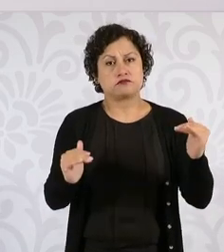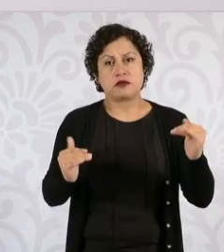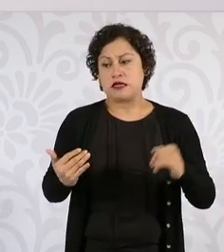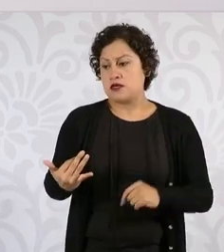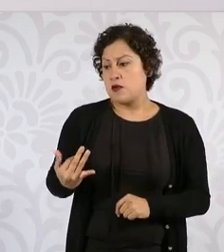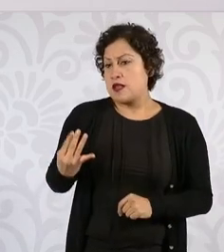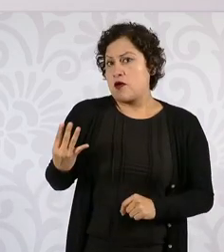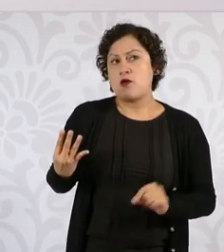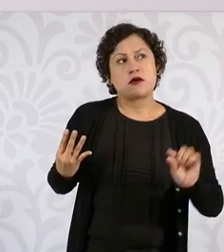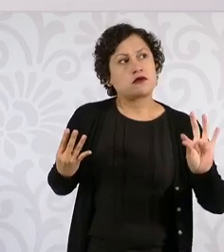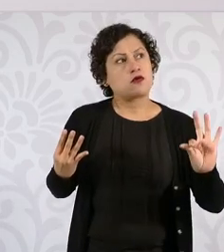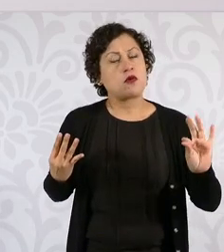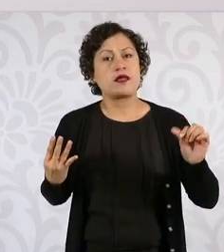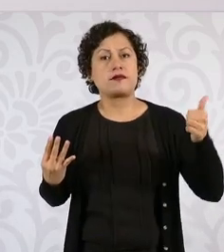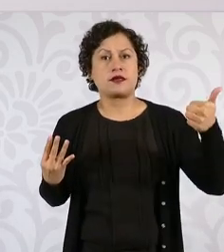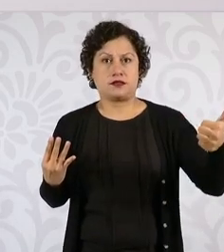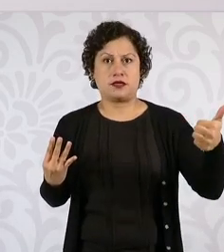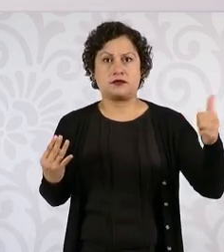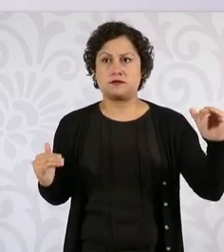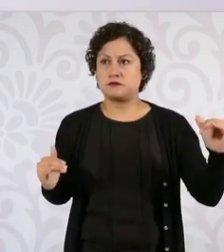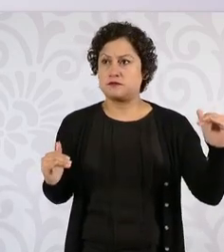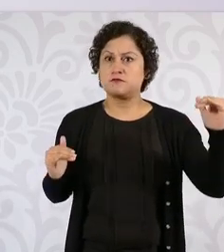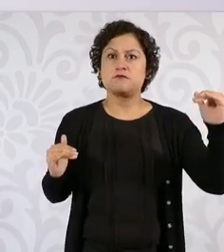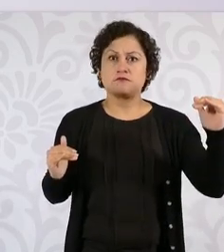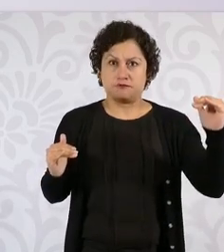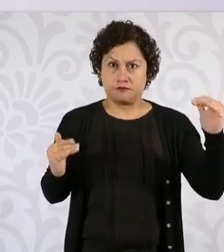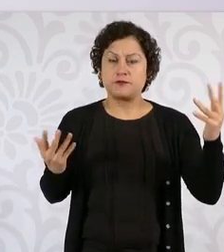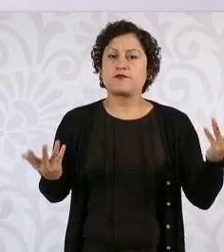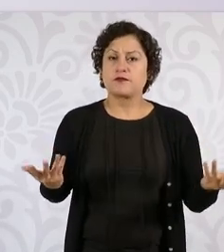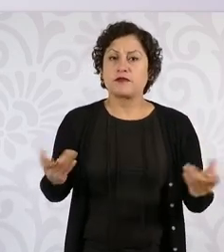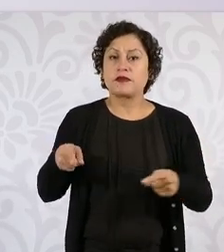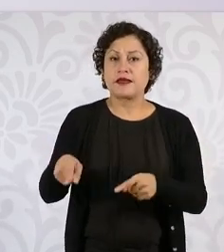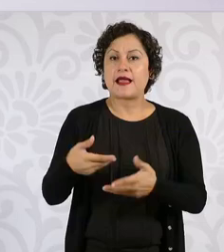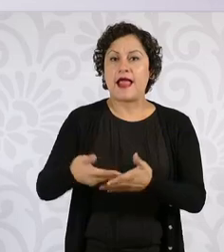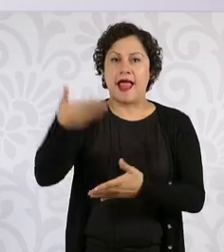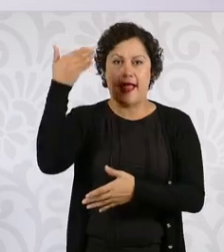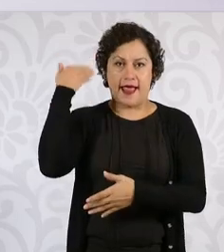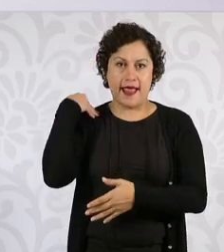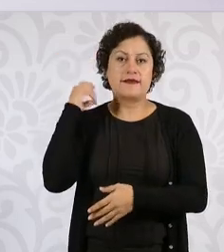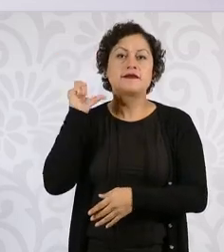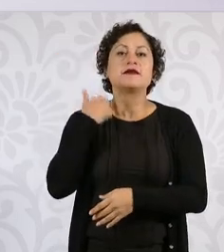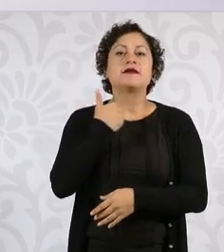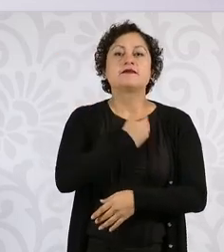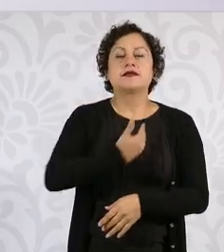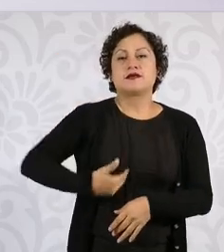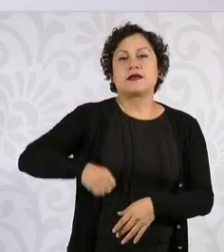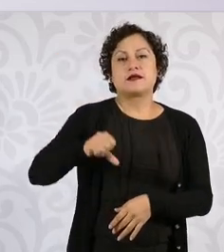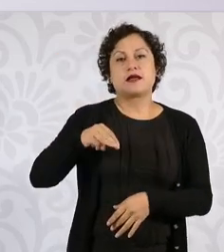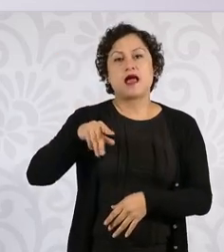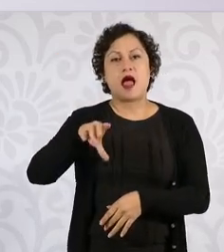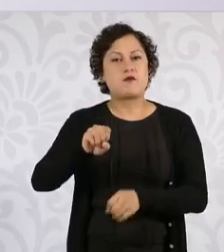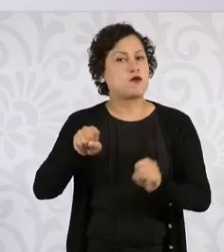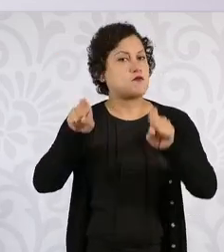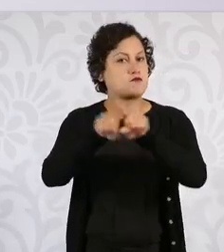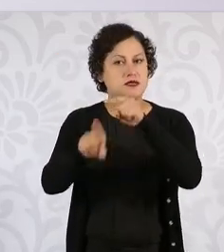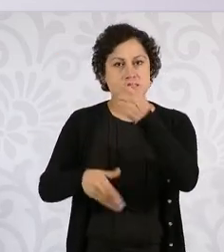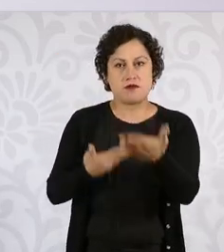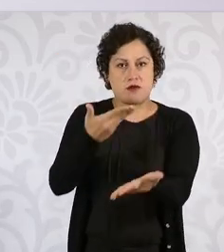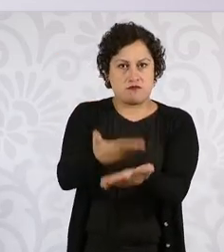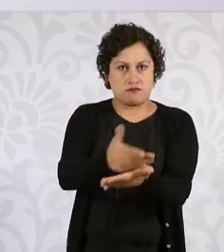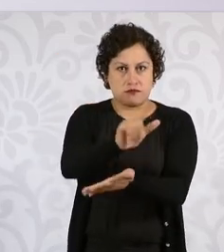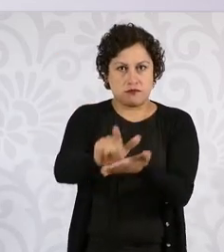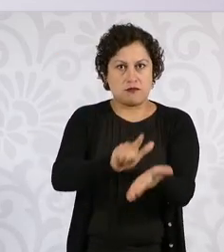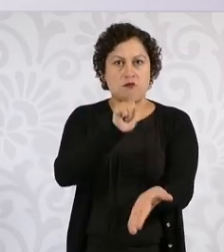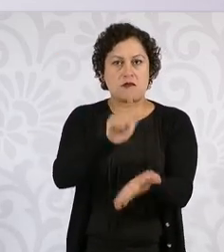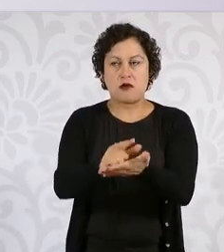hizo en el 2021 el entonces presidente Andrés Manuel López Obrador. Entonces, con esta reforma se